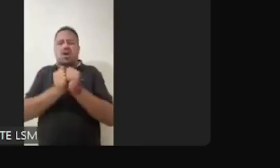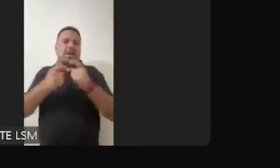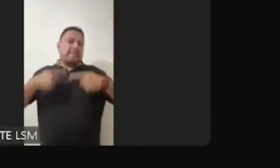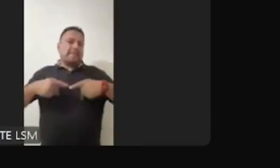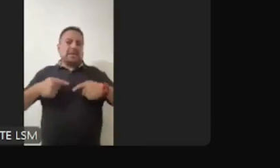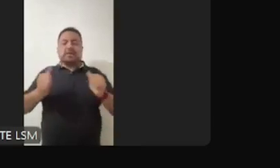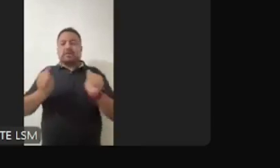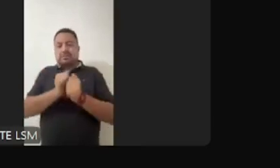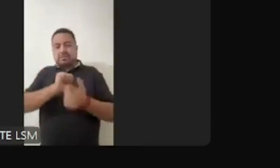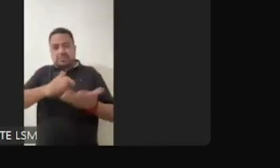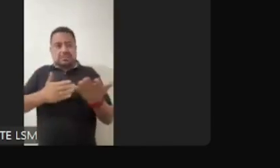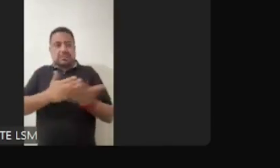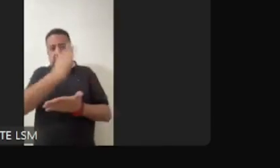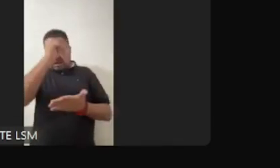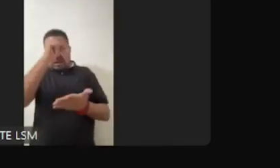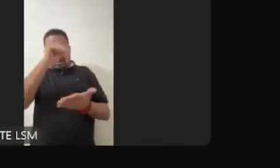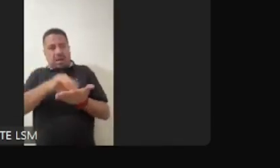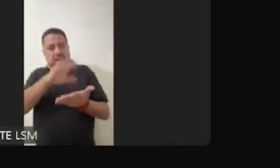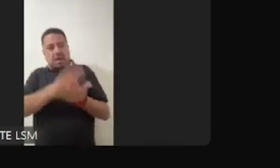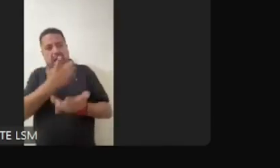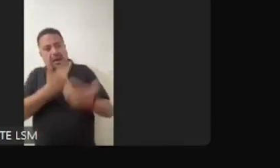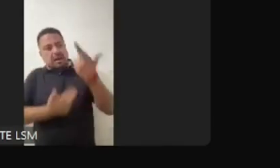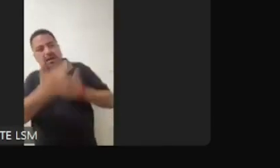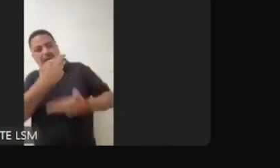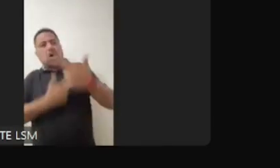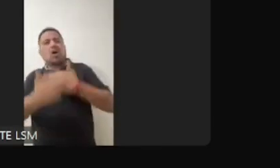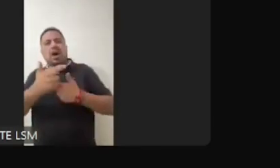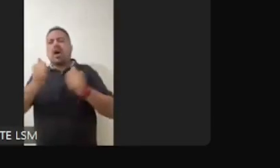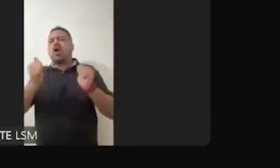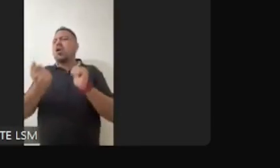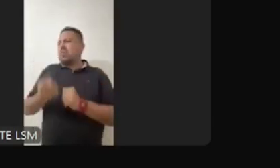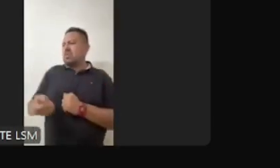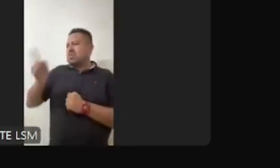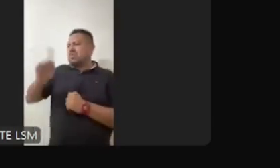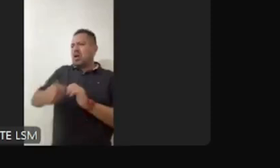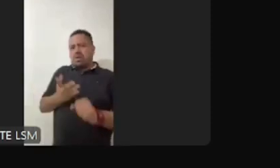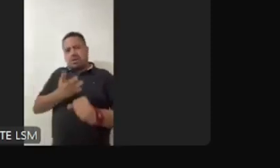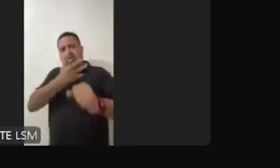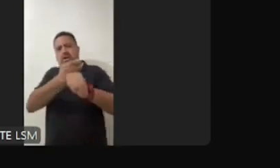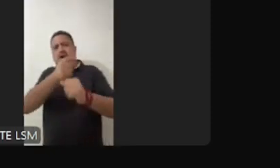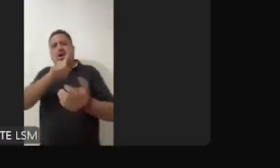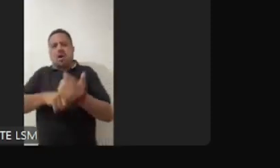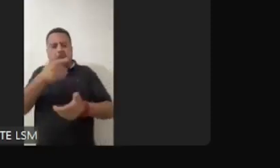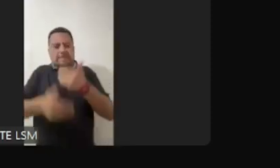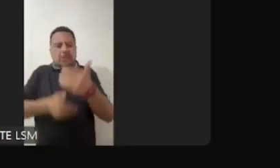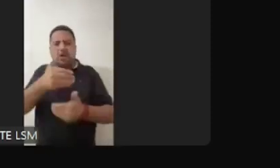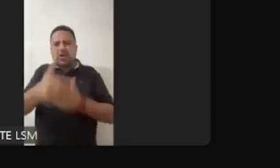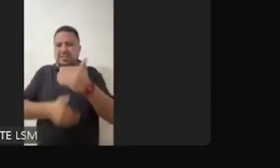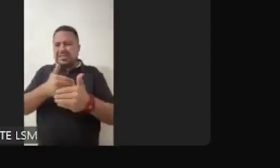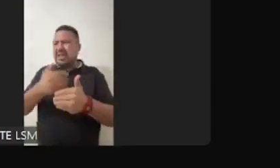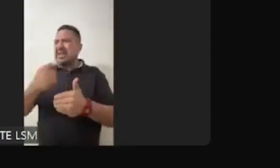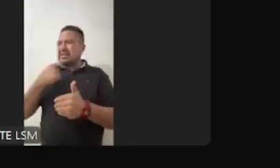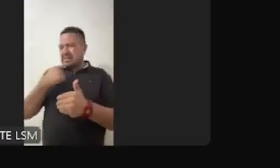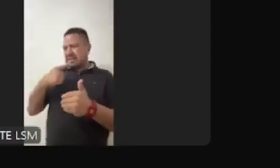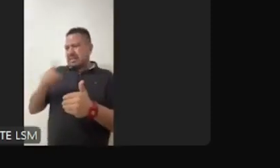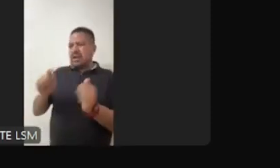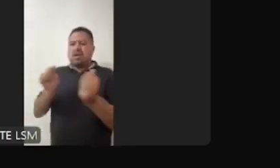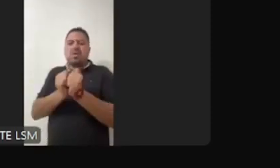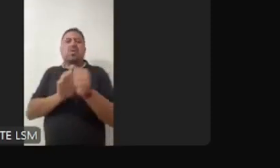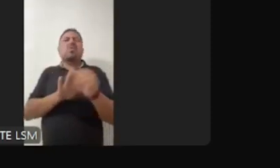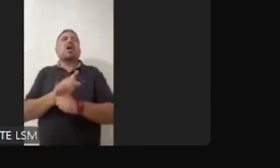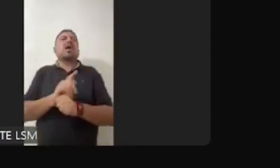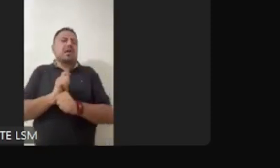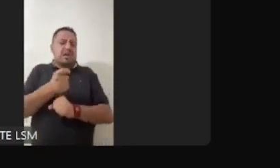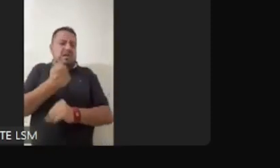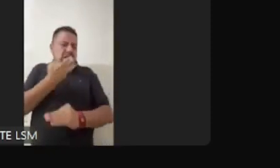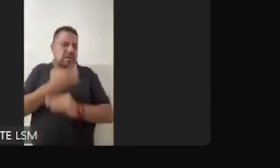procedente es revocar el acuerdo de improcedencia impugnado y ordenar la reposición del procedimiento del recurso de queja en virtud de